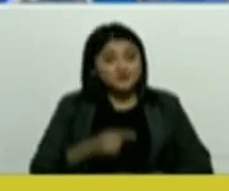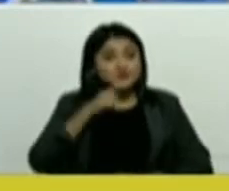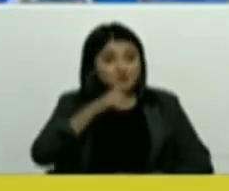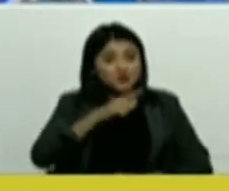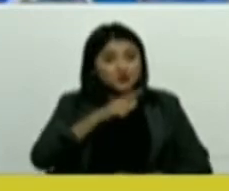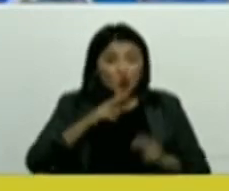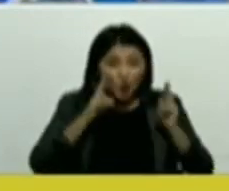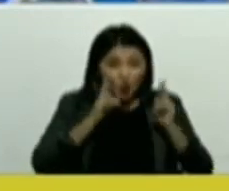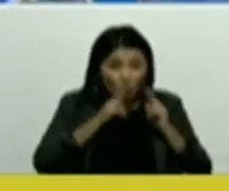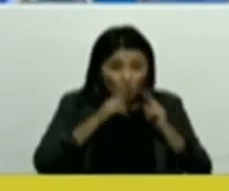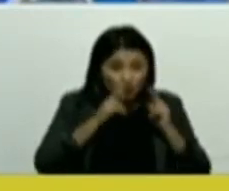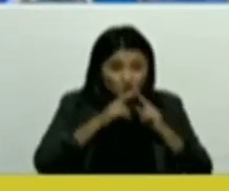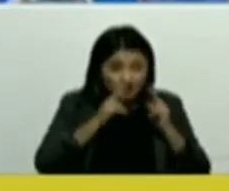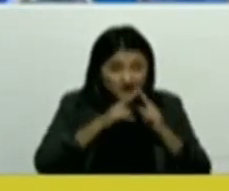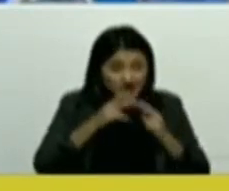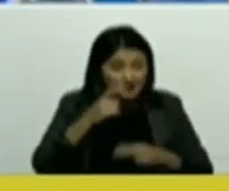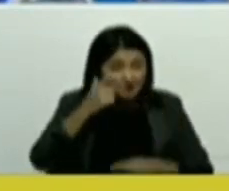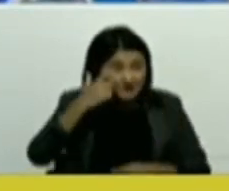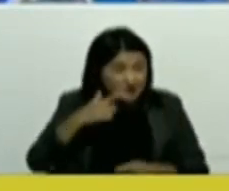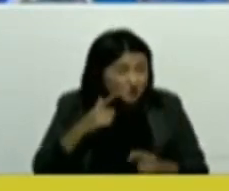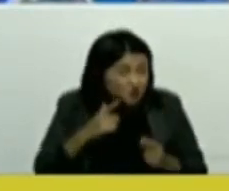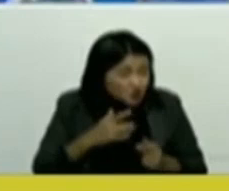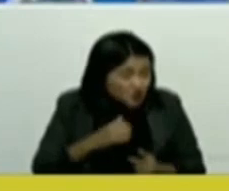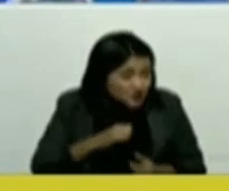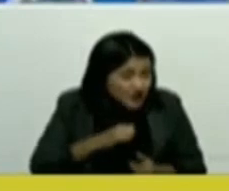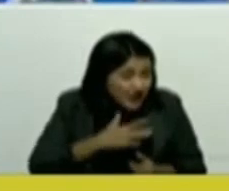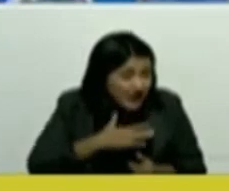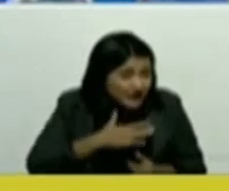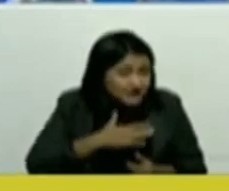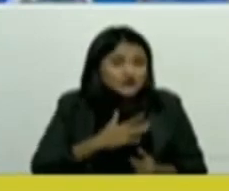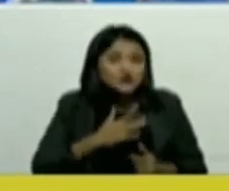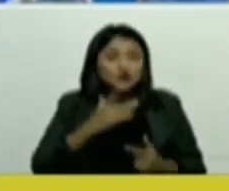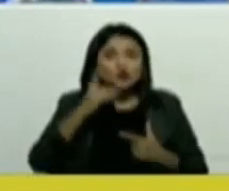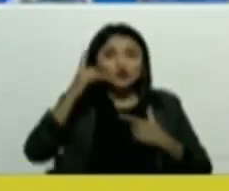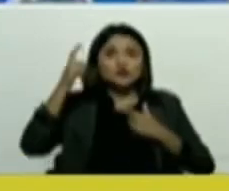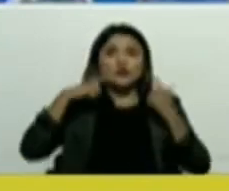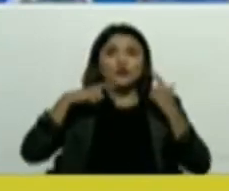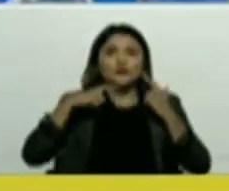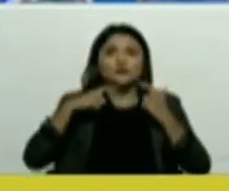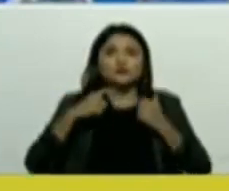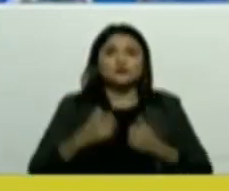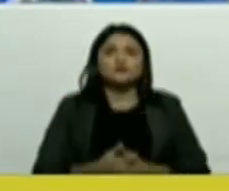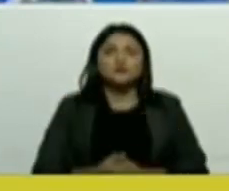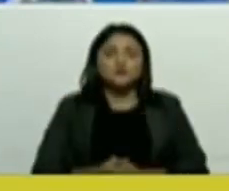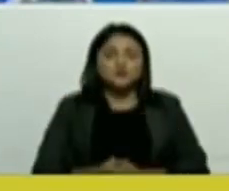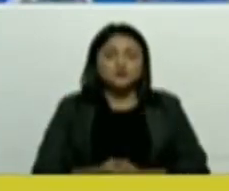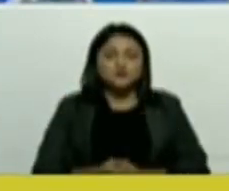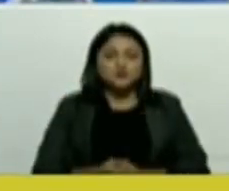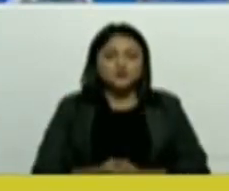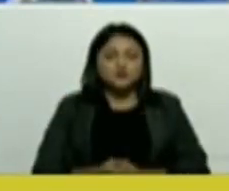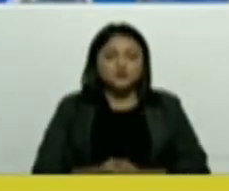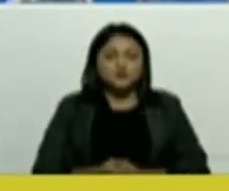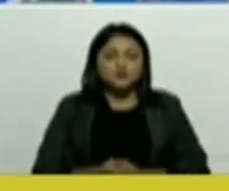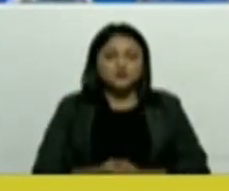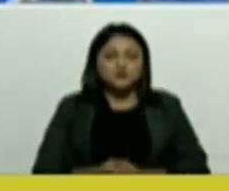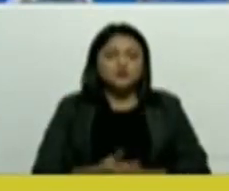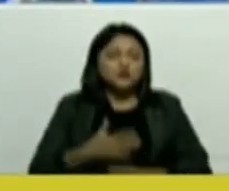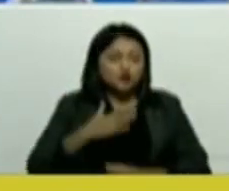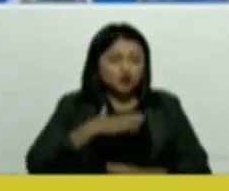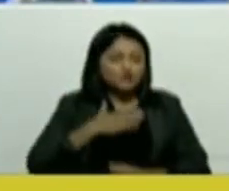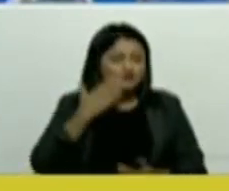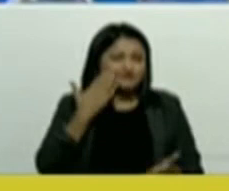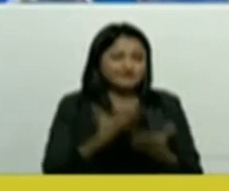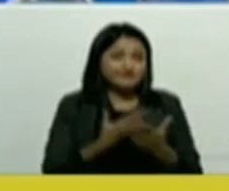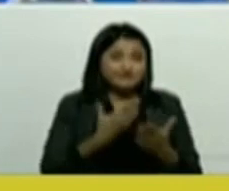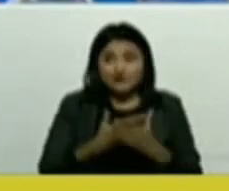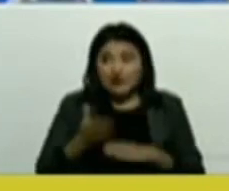interacción personal con Chávez, all what Fidel told me, pude verificar que todo